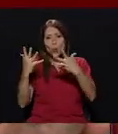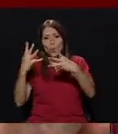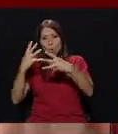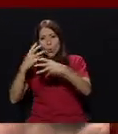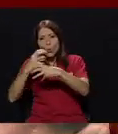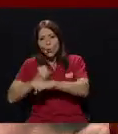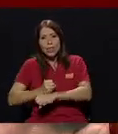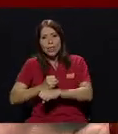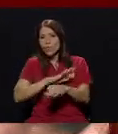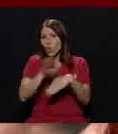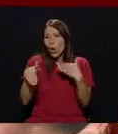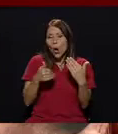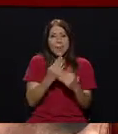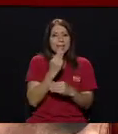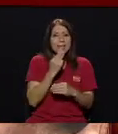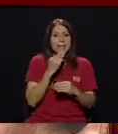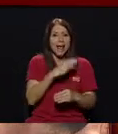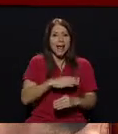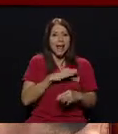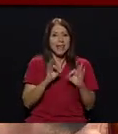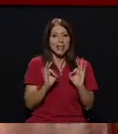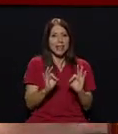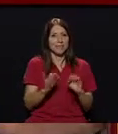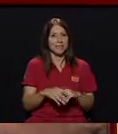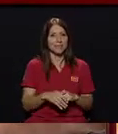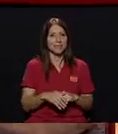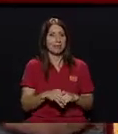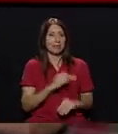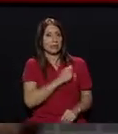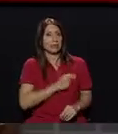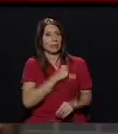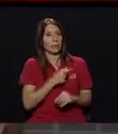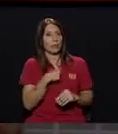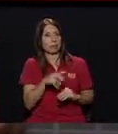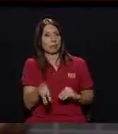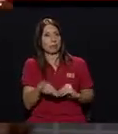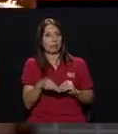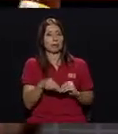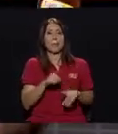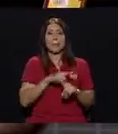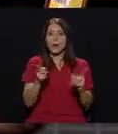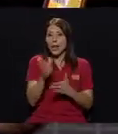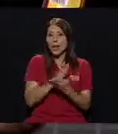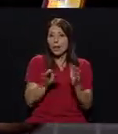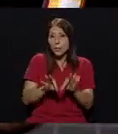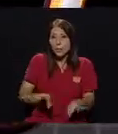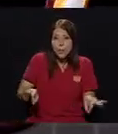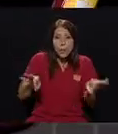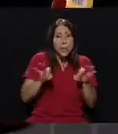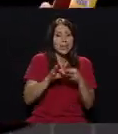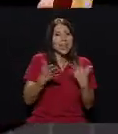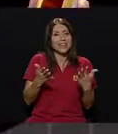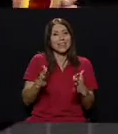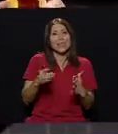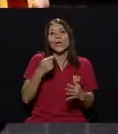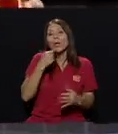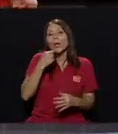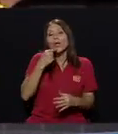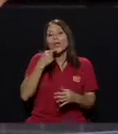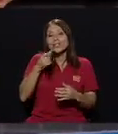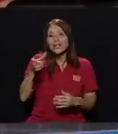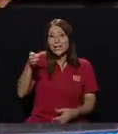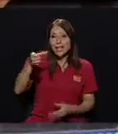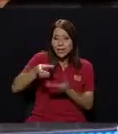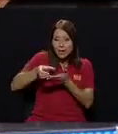siendo miel de calidad. Y luego un detallito importante, disculpe, porque es que ahí he visto y hasta he tenido discusiones, la famosa